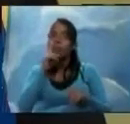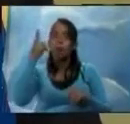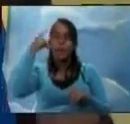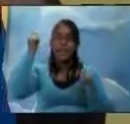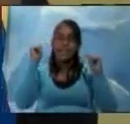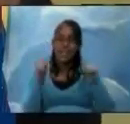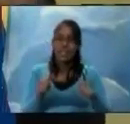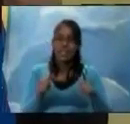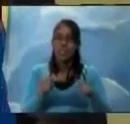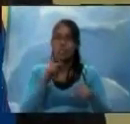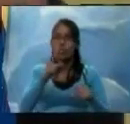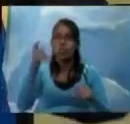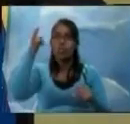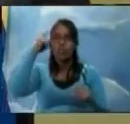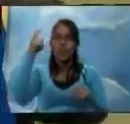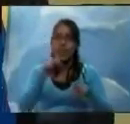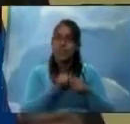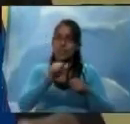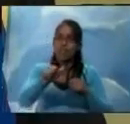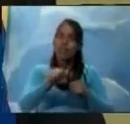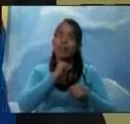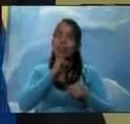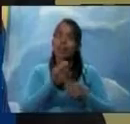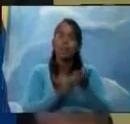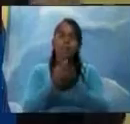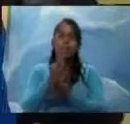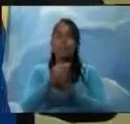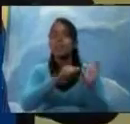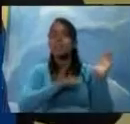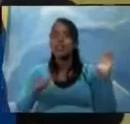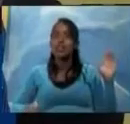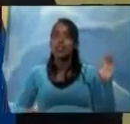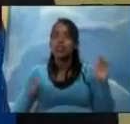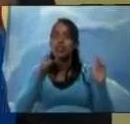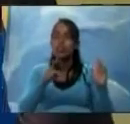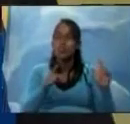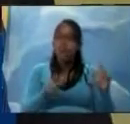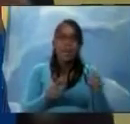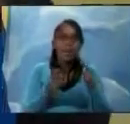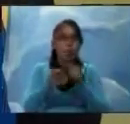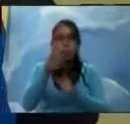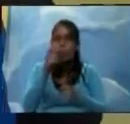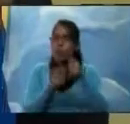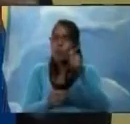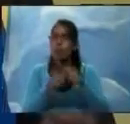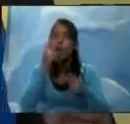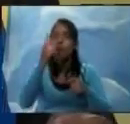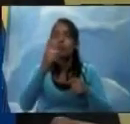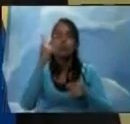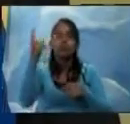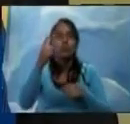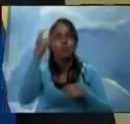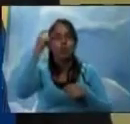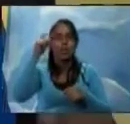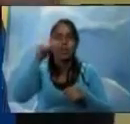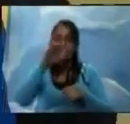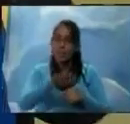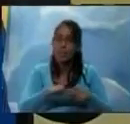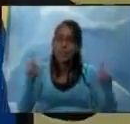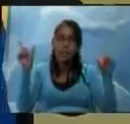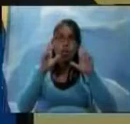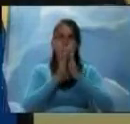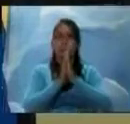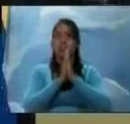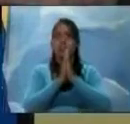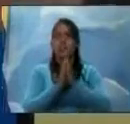estar acá un día a la semana le es fiel al Señor, usted le es fiel en lo poco al Señor. Es un solo día que usted va a estar acá en los